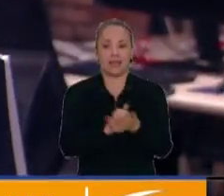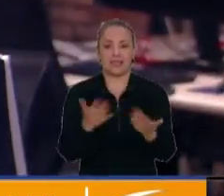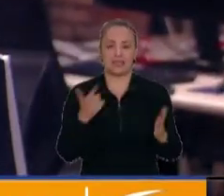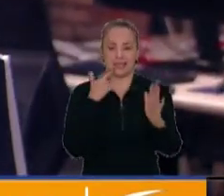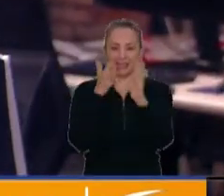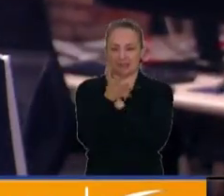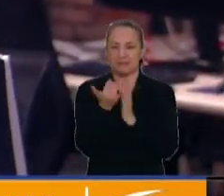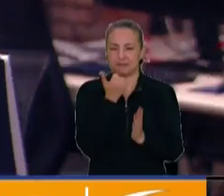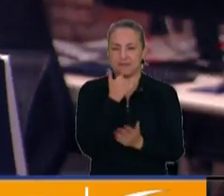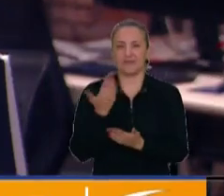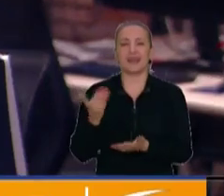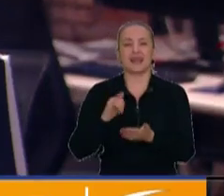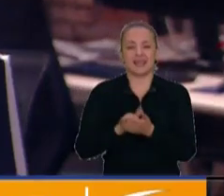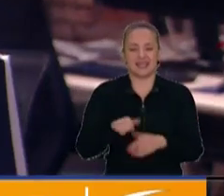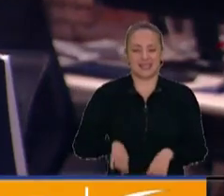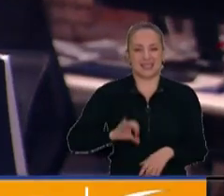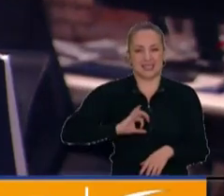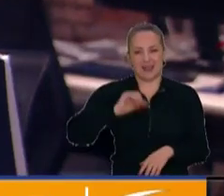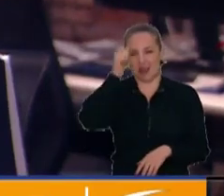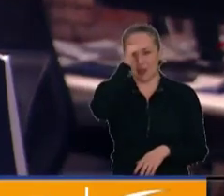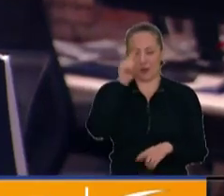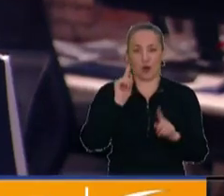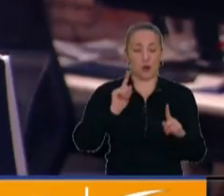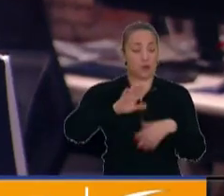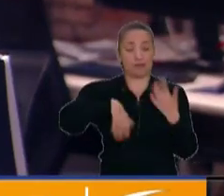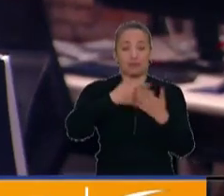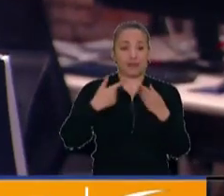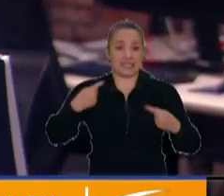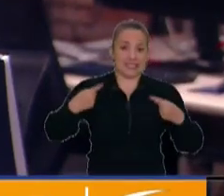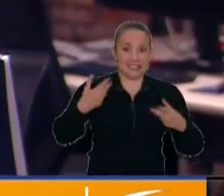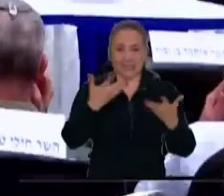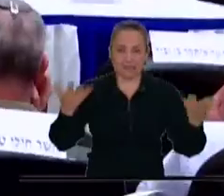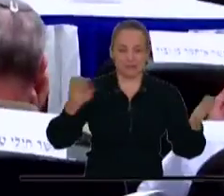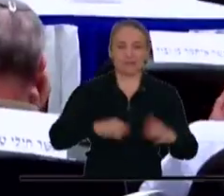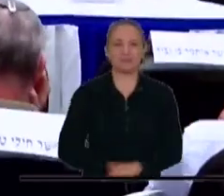pasado, repito, este fin de semana agitado por tensiones.